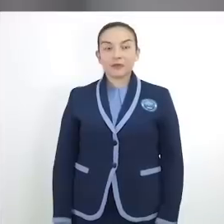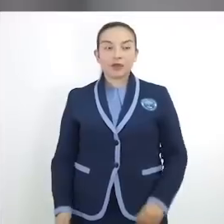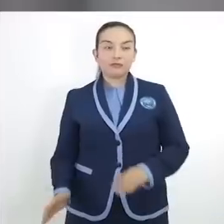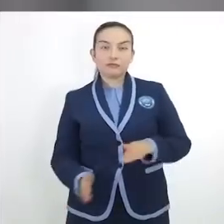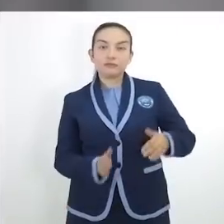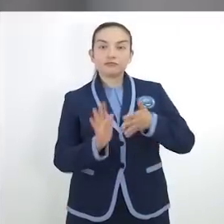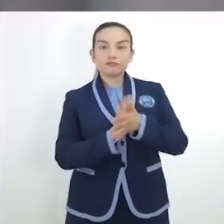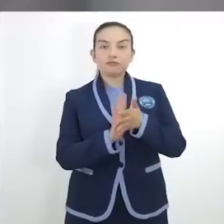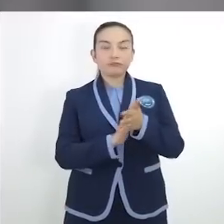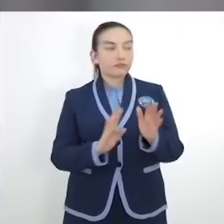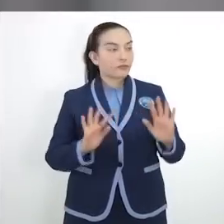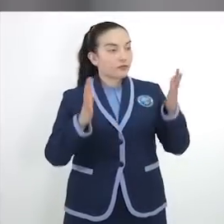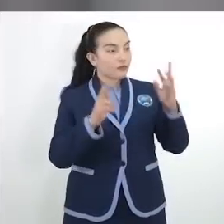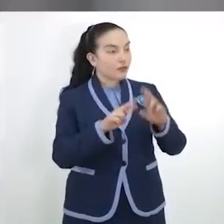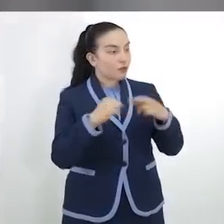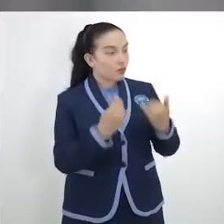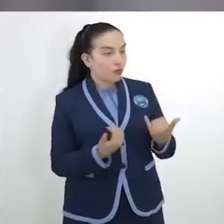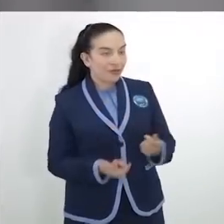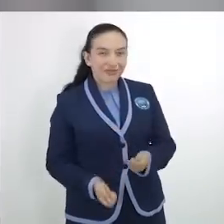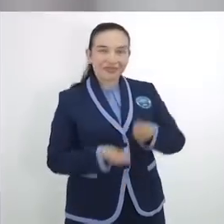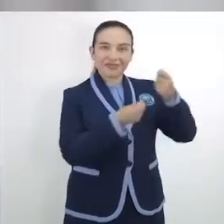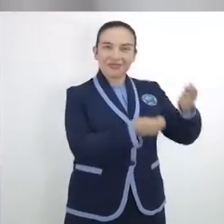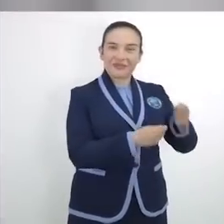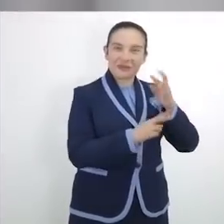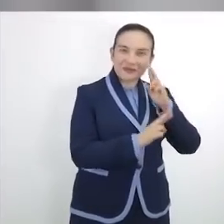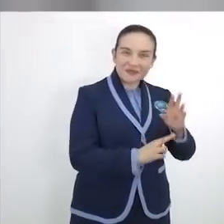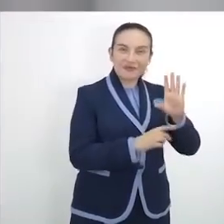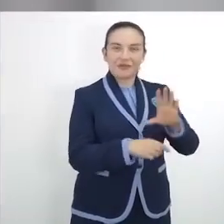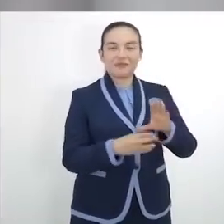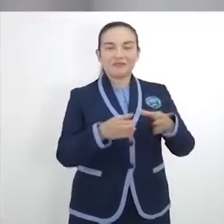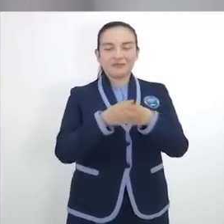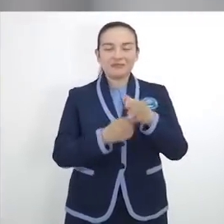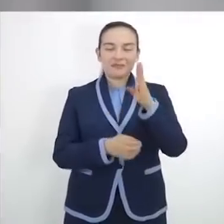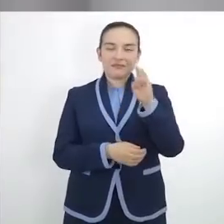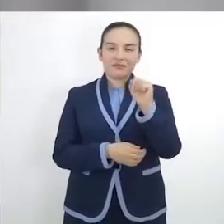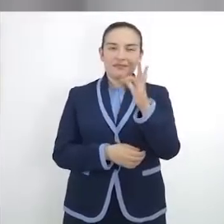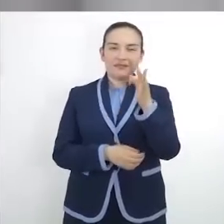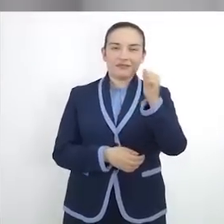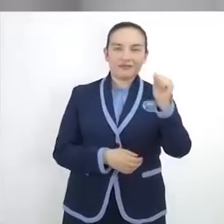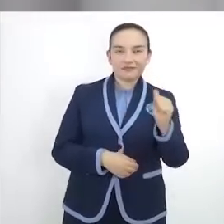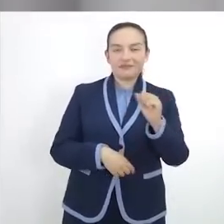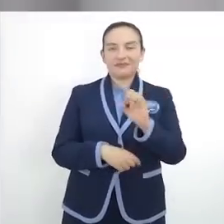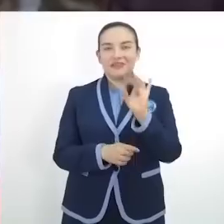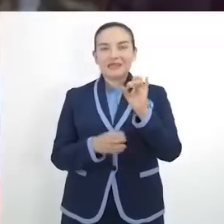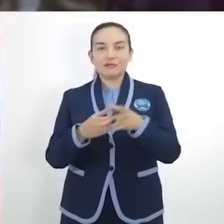La ceremonia de entrega del escudo de armas del Batallón de Policía Militar número 15 Bacatá